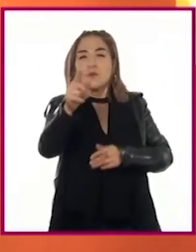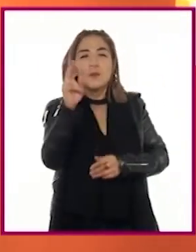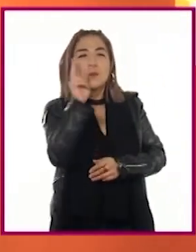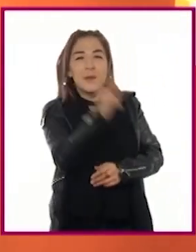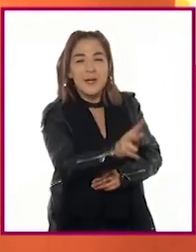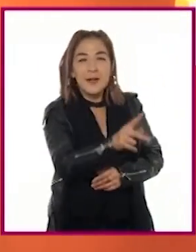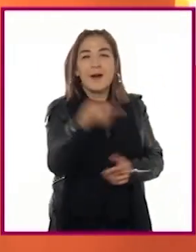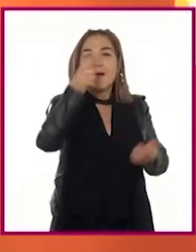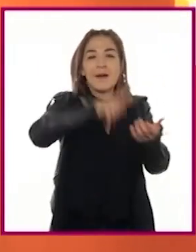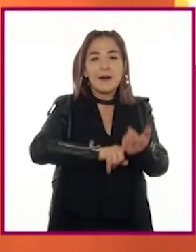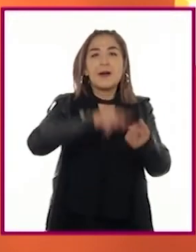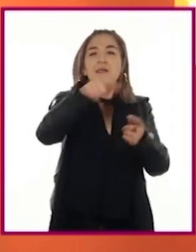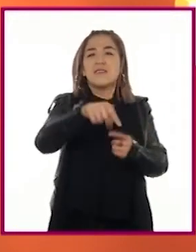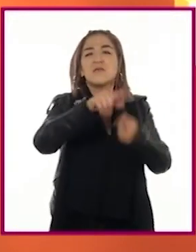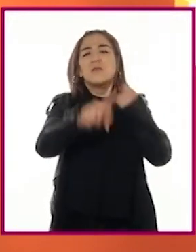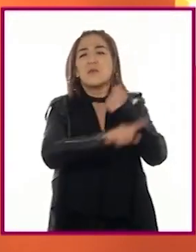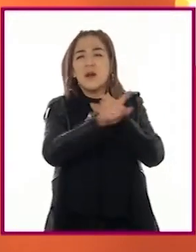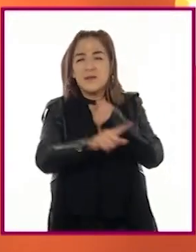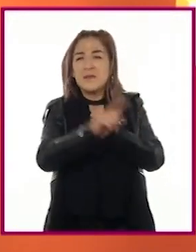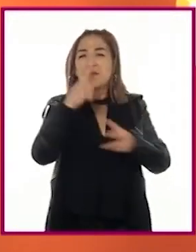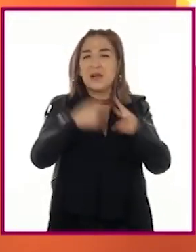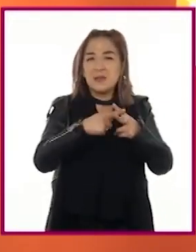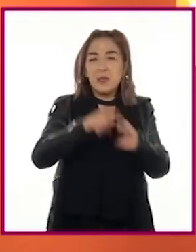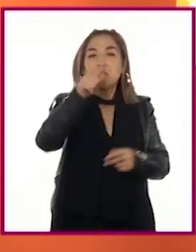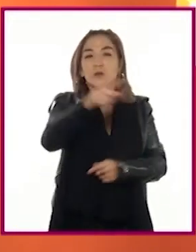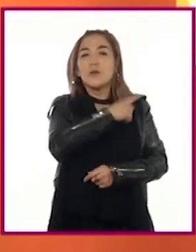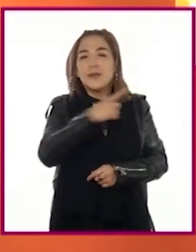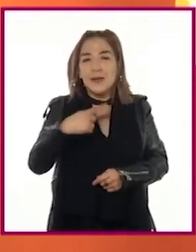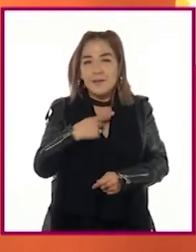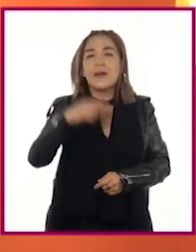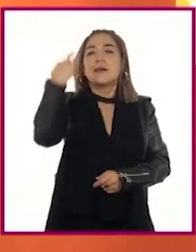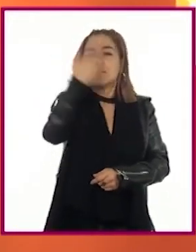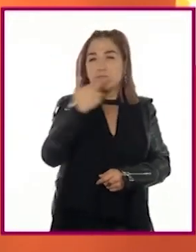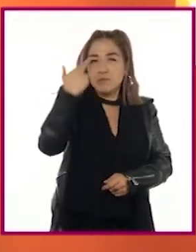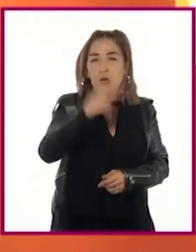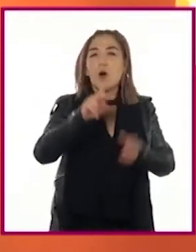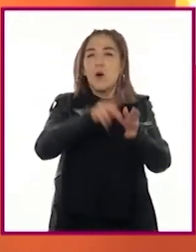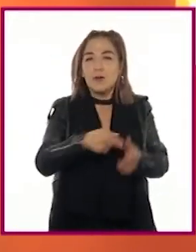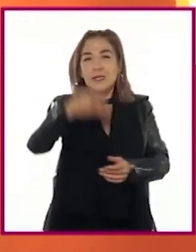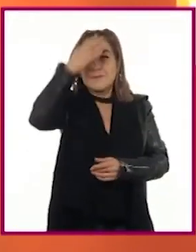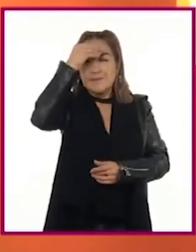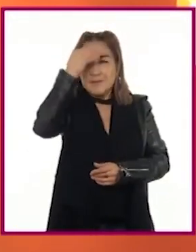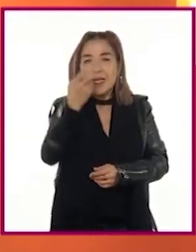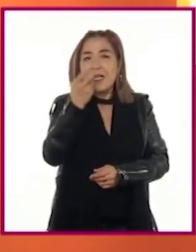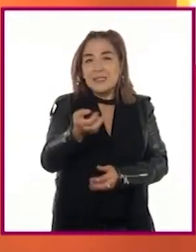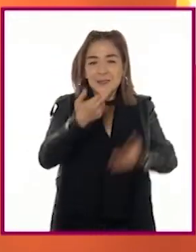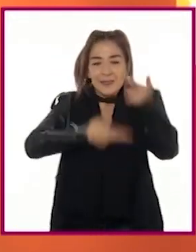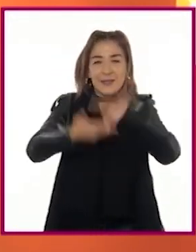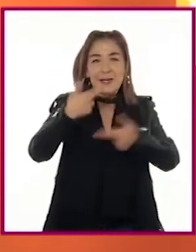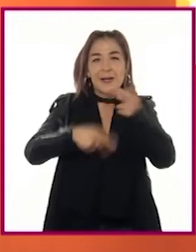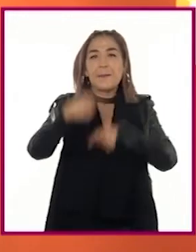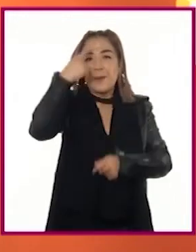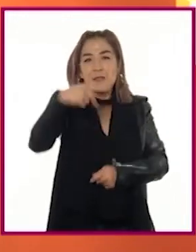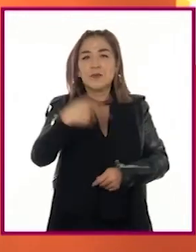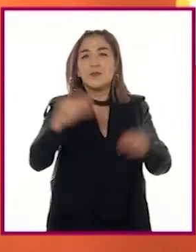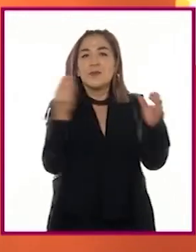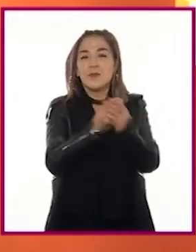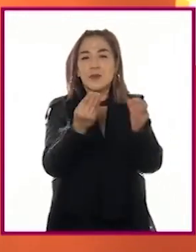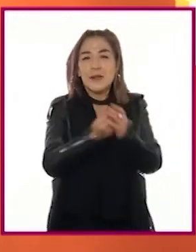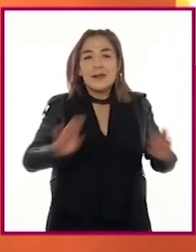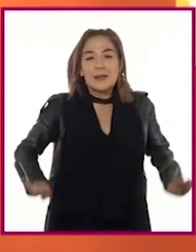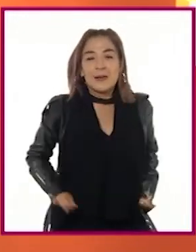en el contexto de un problema o situación, ustedes puedan repasar mental o explícitamente las propiedades de los